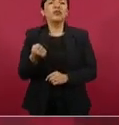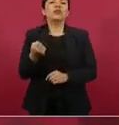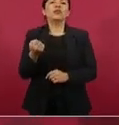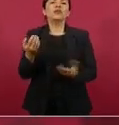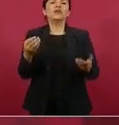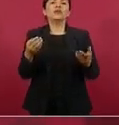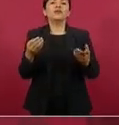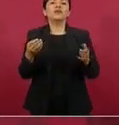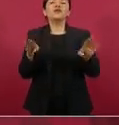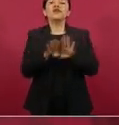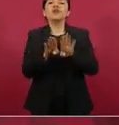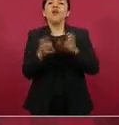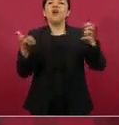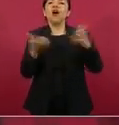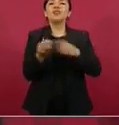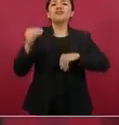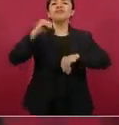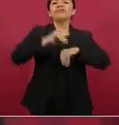construyó